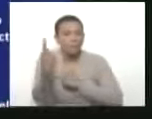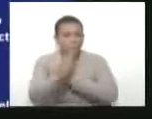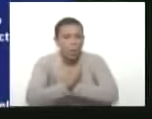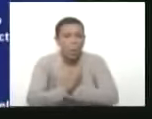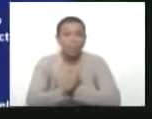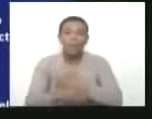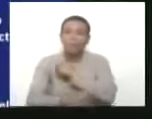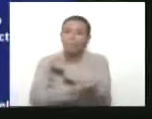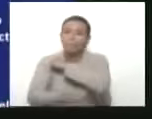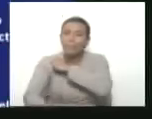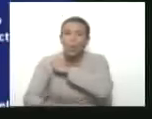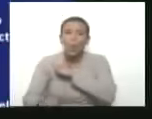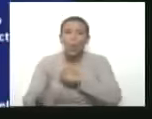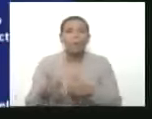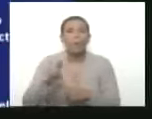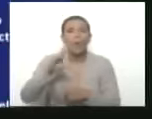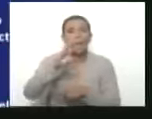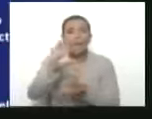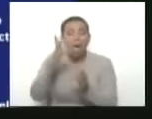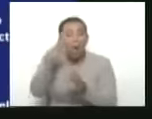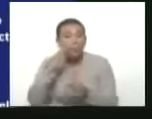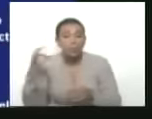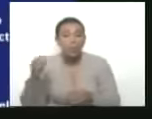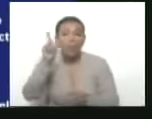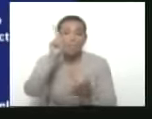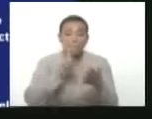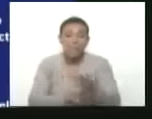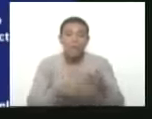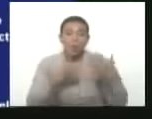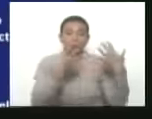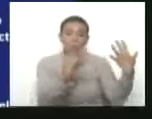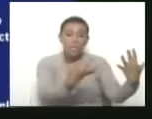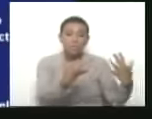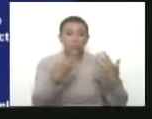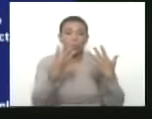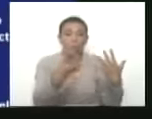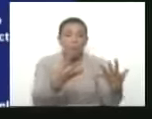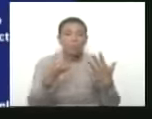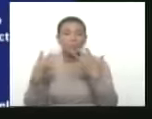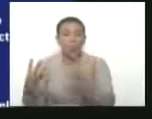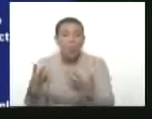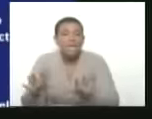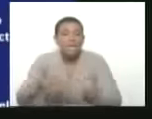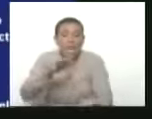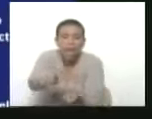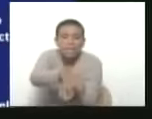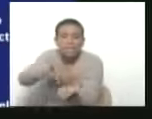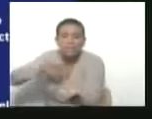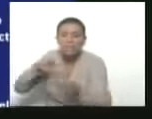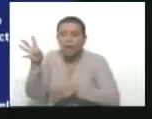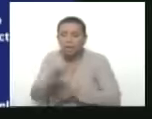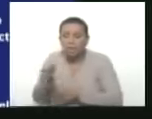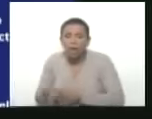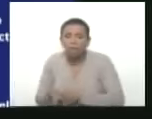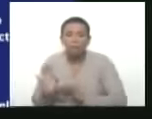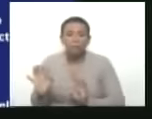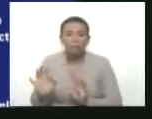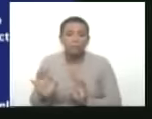fraudulentamente por el laudo arbitral de París de 899 que pretende despojarnos en nuestra guayana